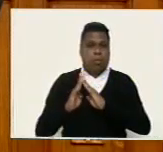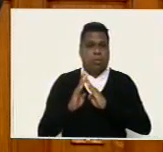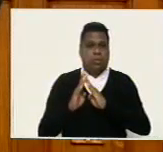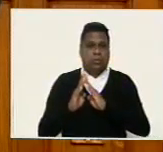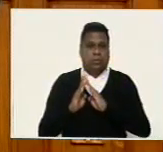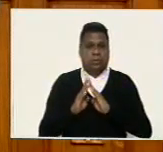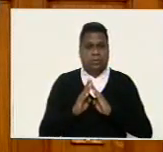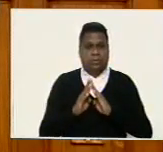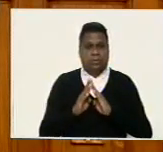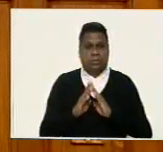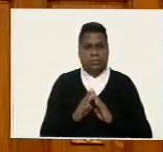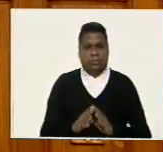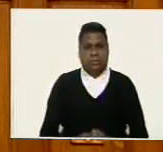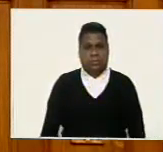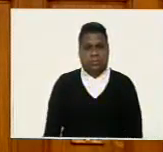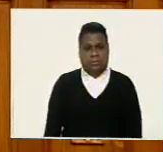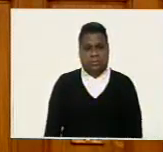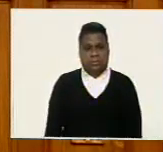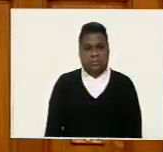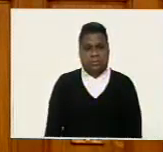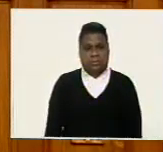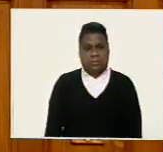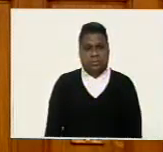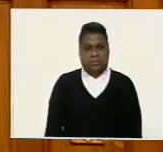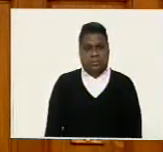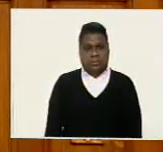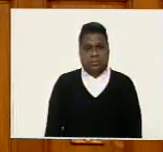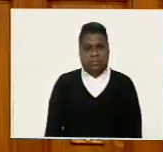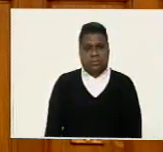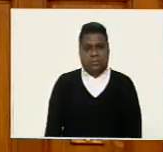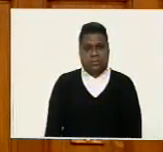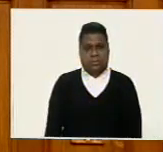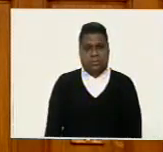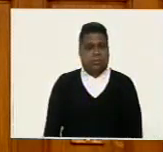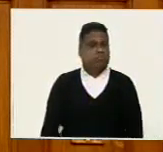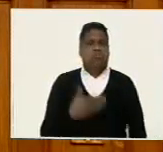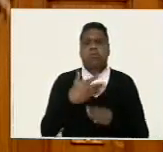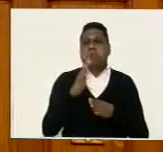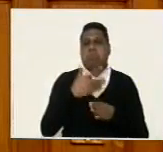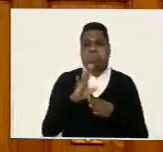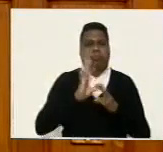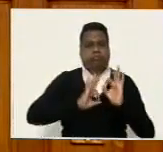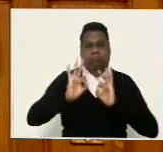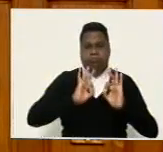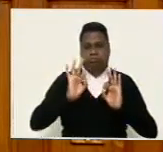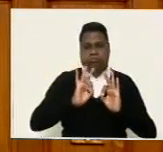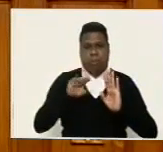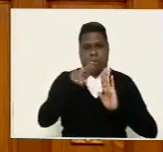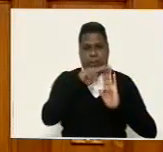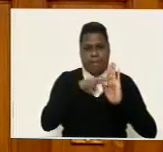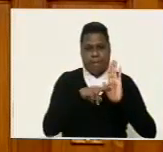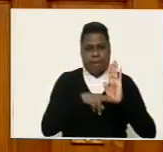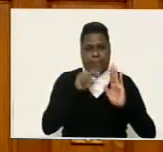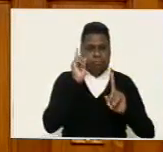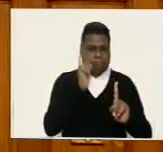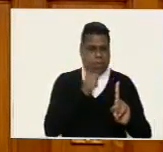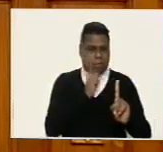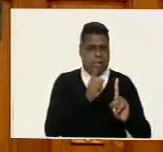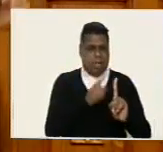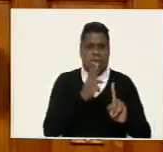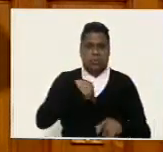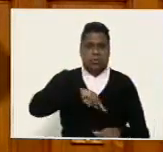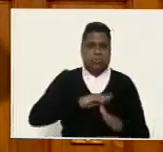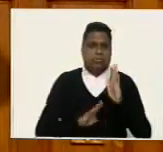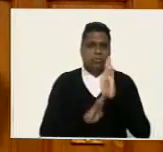comunales. Entonces, preparen las sanciones que quieran, pero seguiremos avanzando.